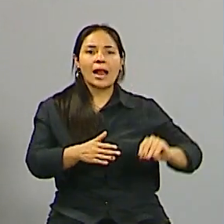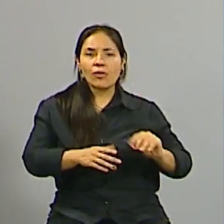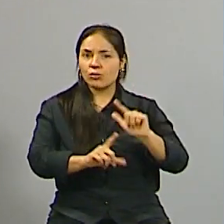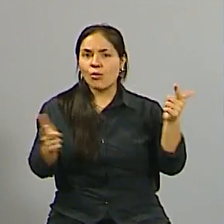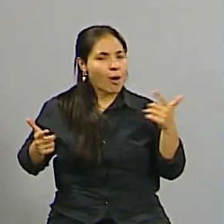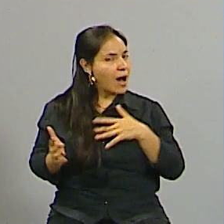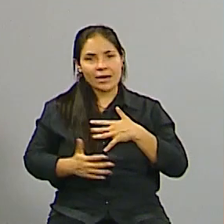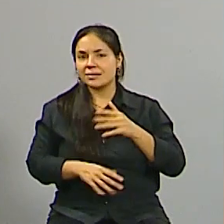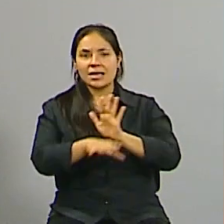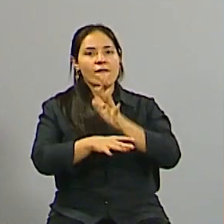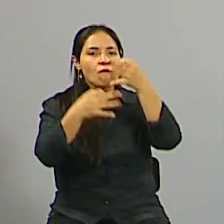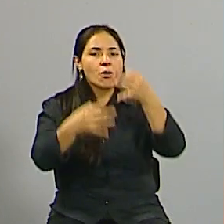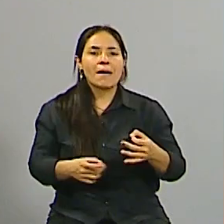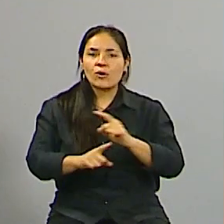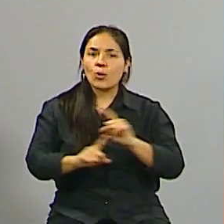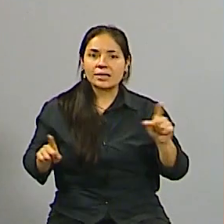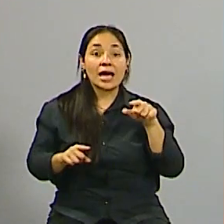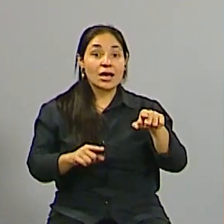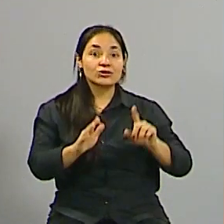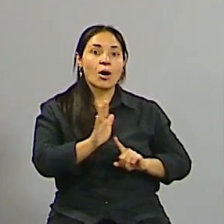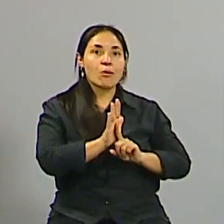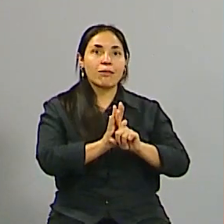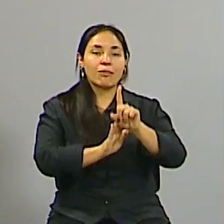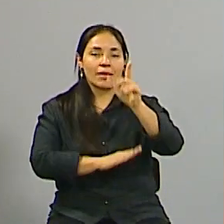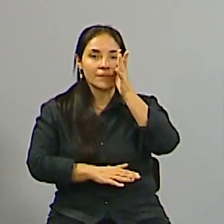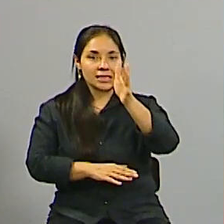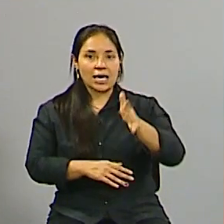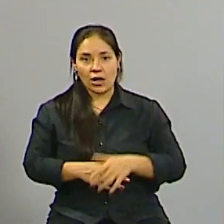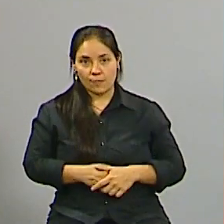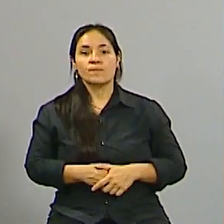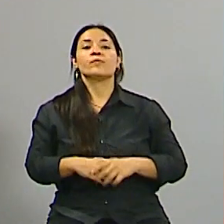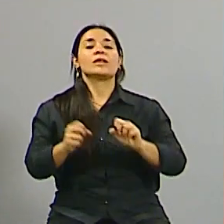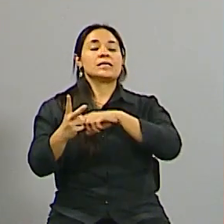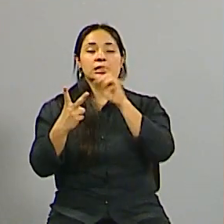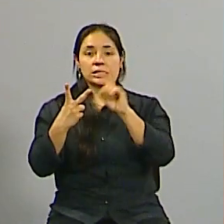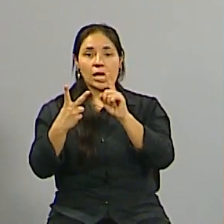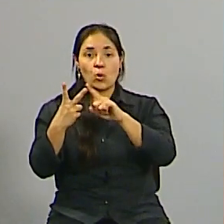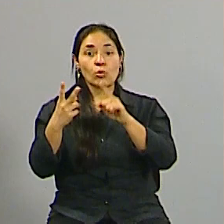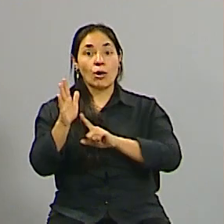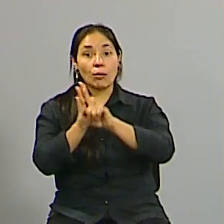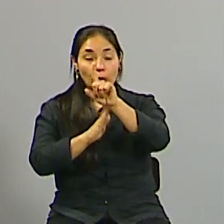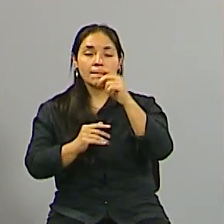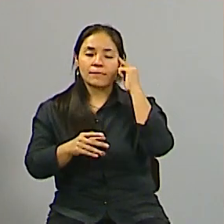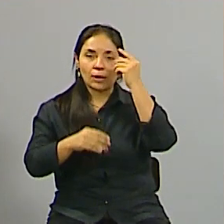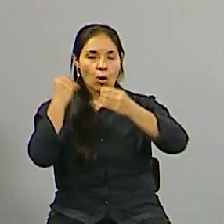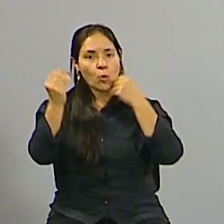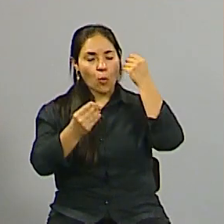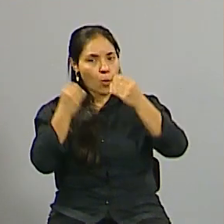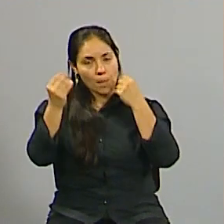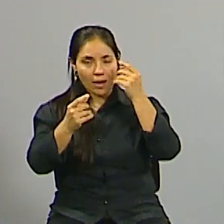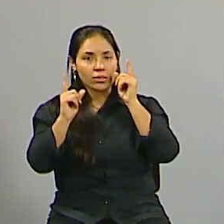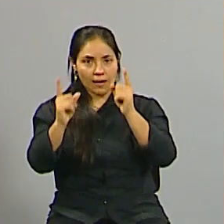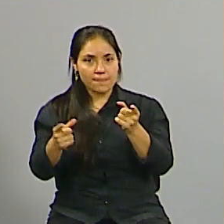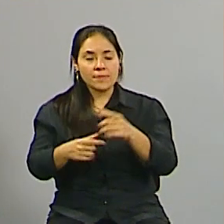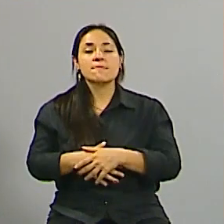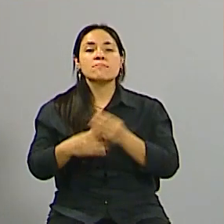llamado informalidad, viene creciendo. La segunda dimensión que viene creciendo y preocupa, porque esto va a ser a esta